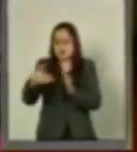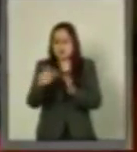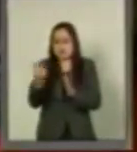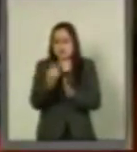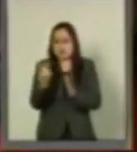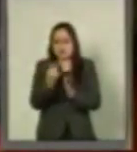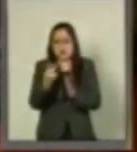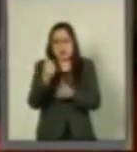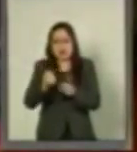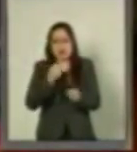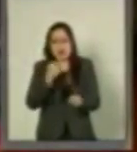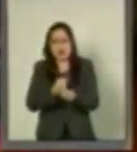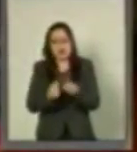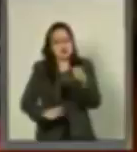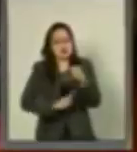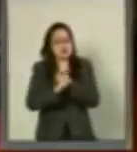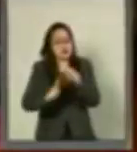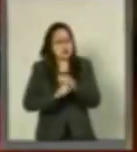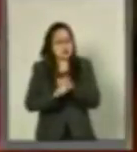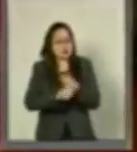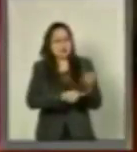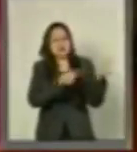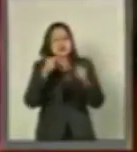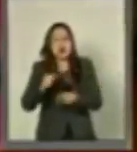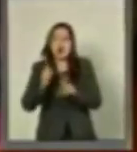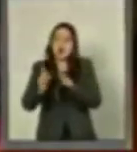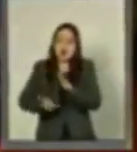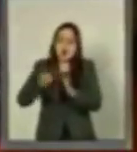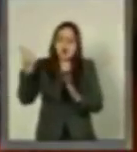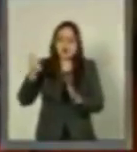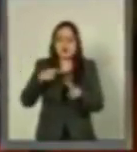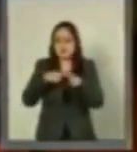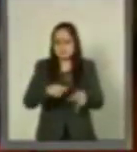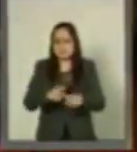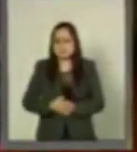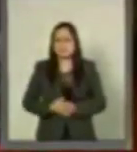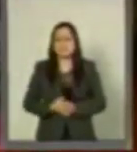2017, el problema regresó.